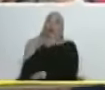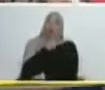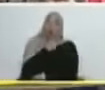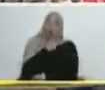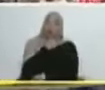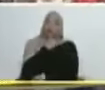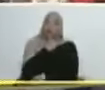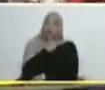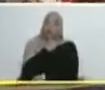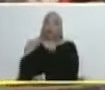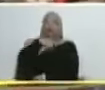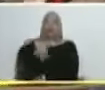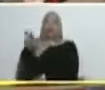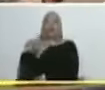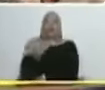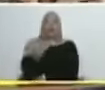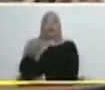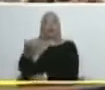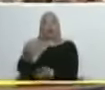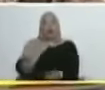¡Tapan la realidad de Venezuela!